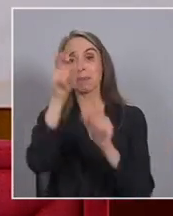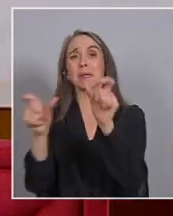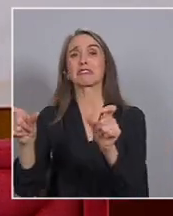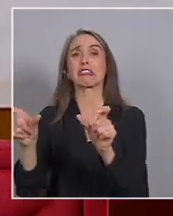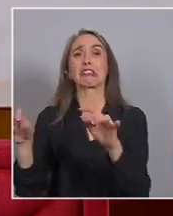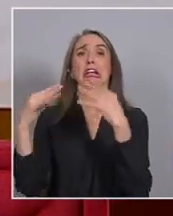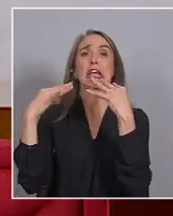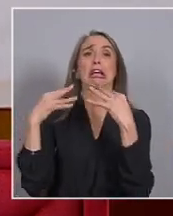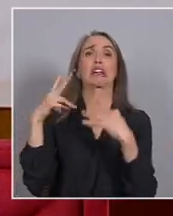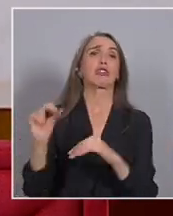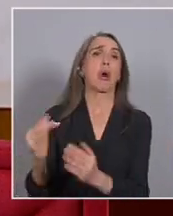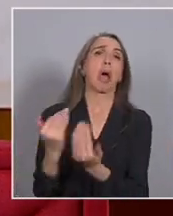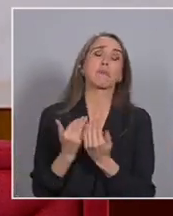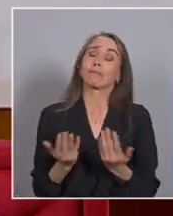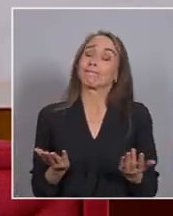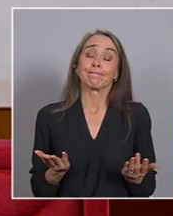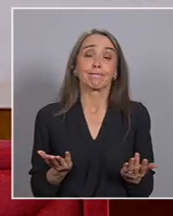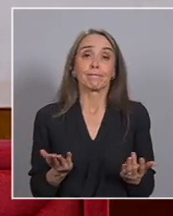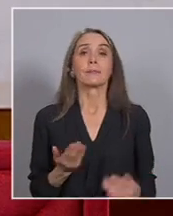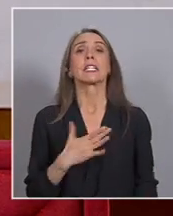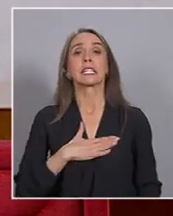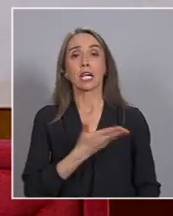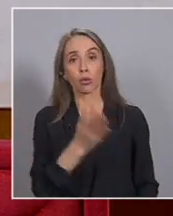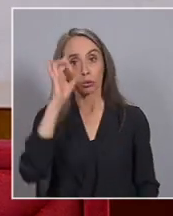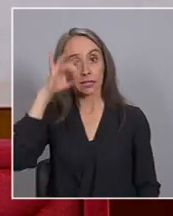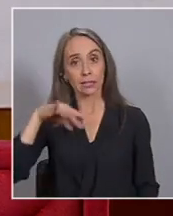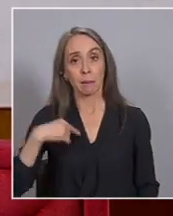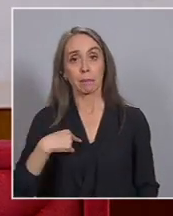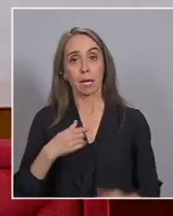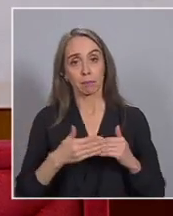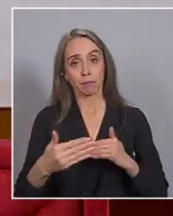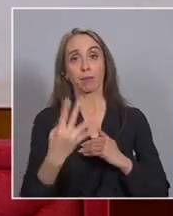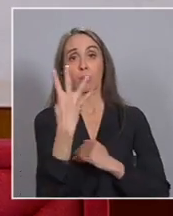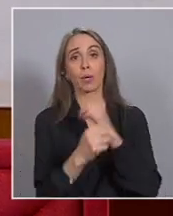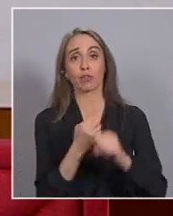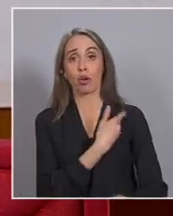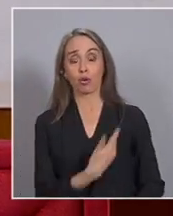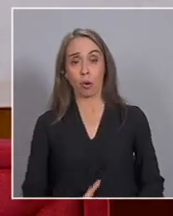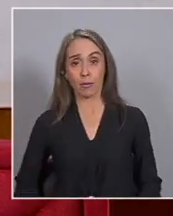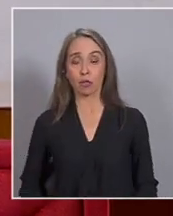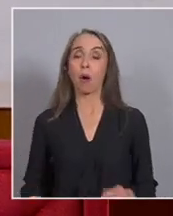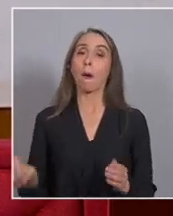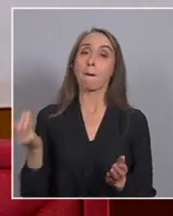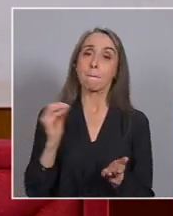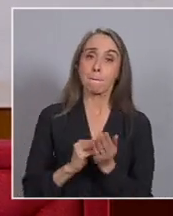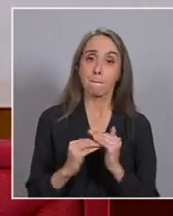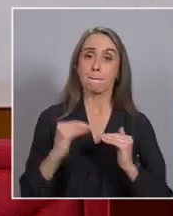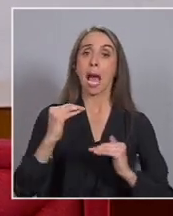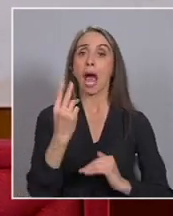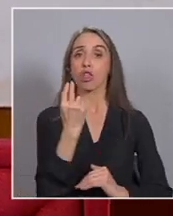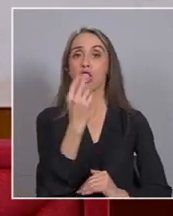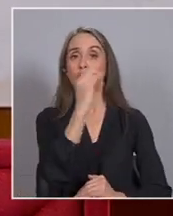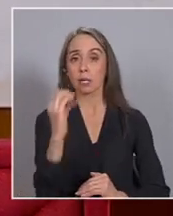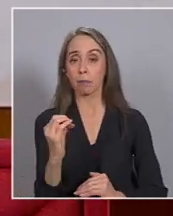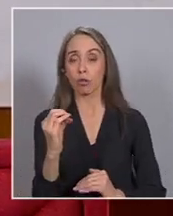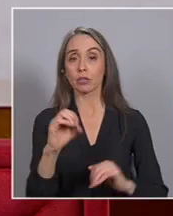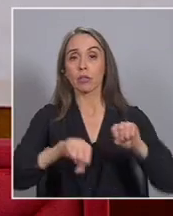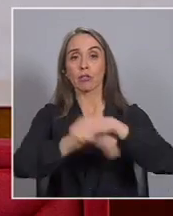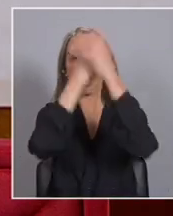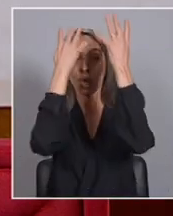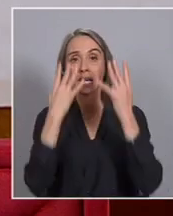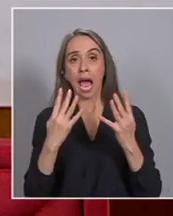populares. Quiero que sepan que durante nuestro gobierno aumentaremos en un 12% la capacidad actual del